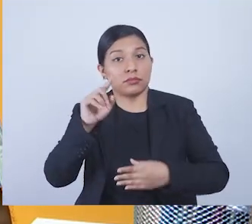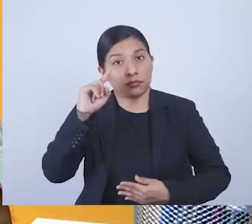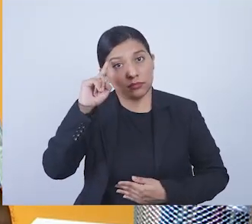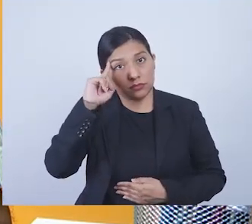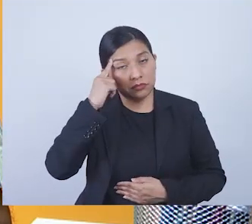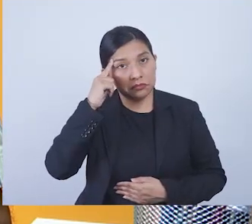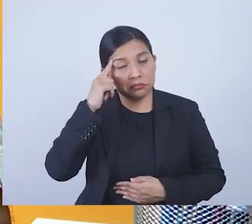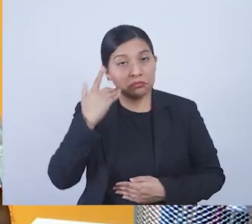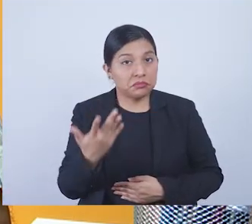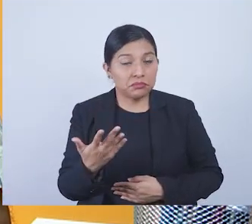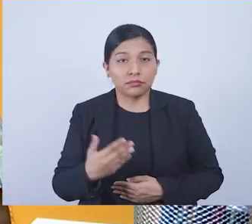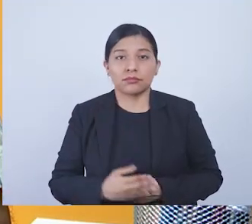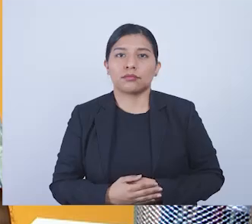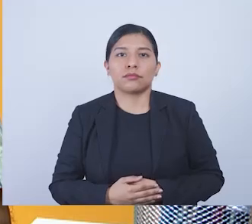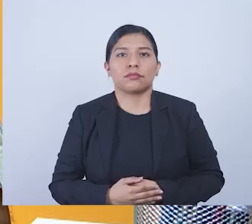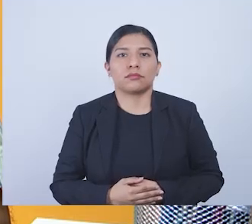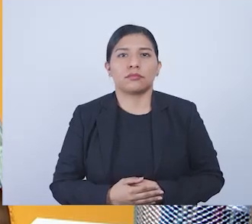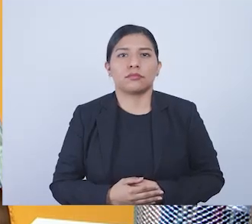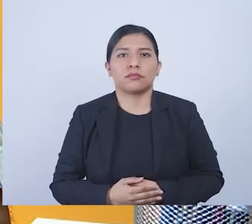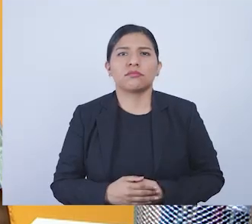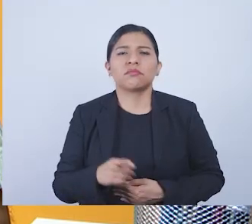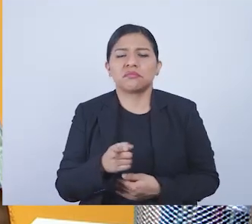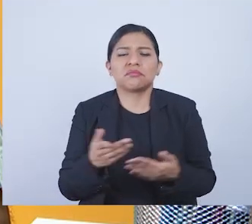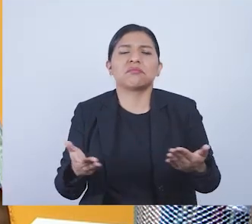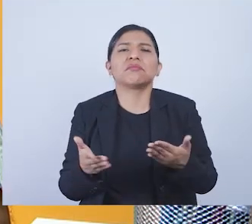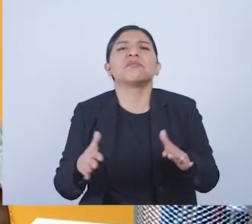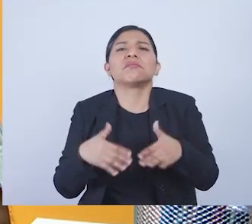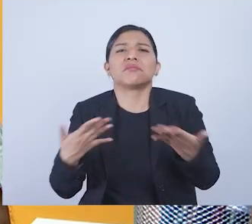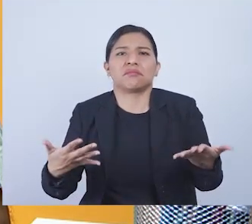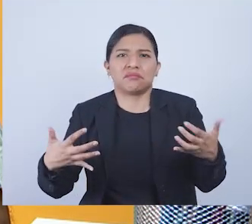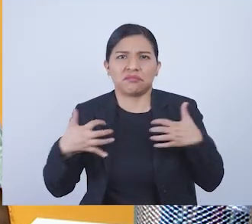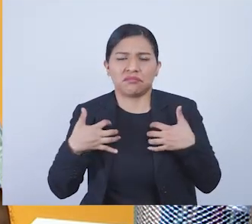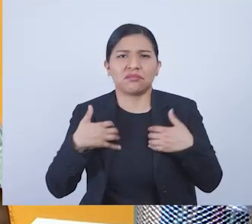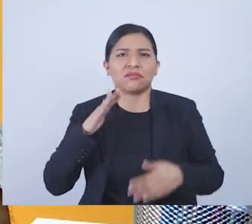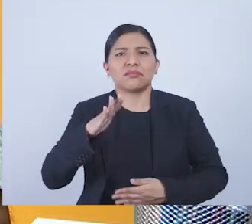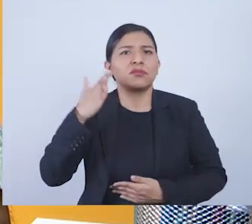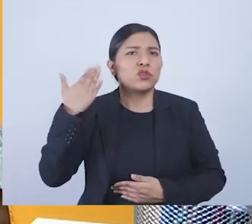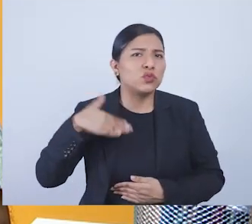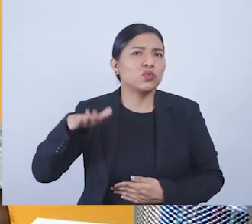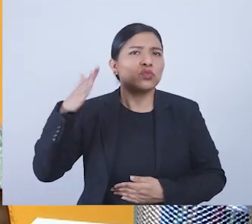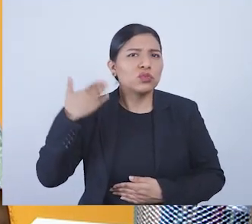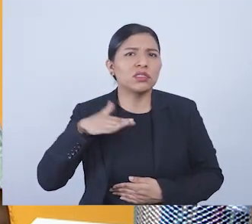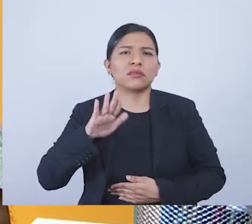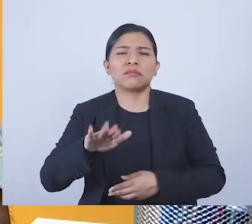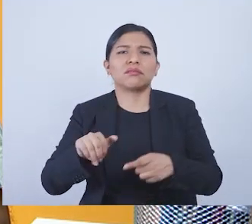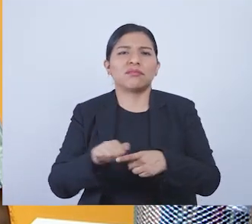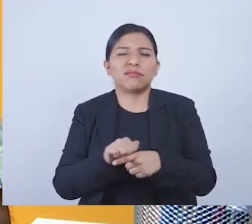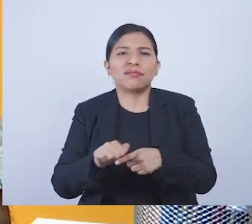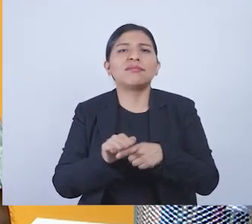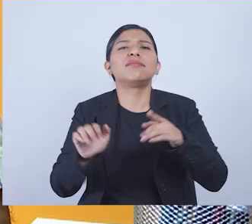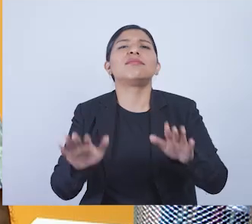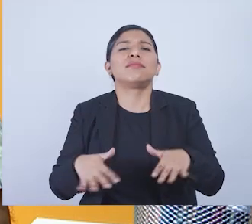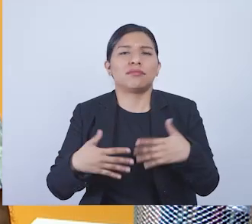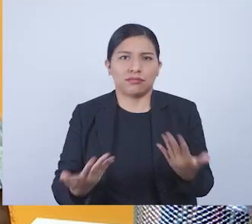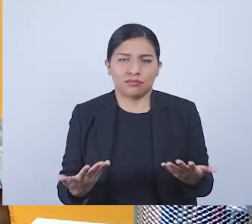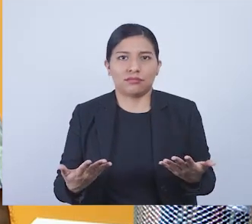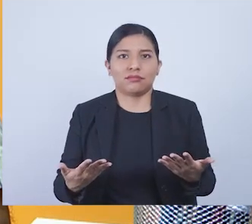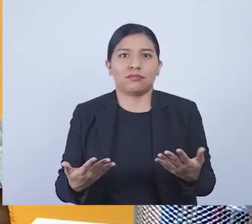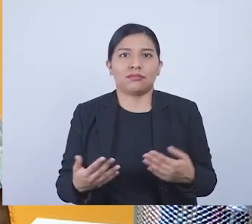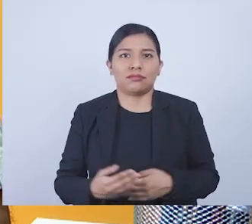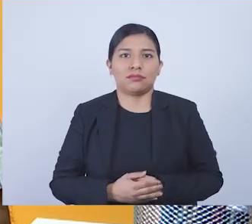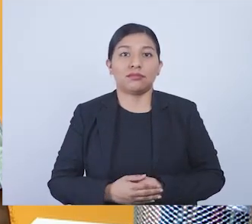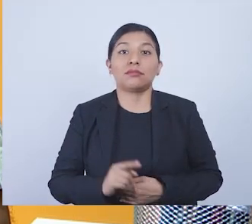ver con lo que sirve en la vida, lo que es cotidiano, lo que se va a poner en práctica porque da